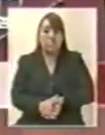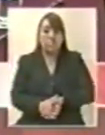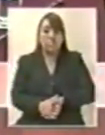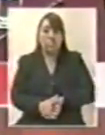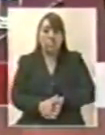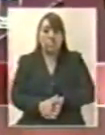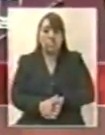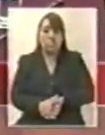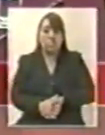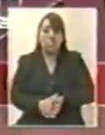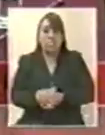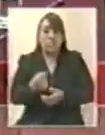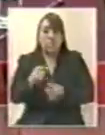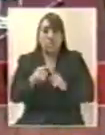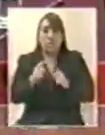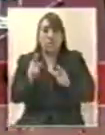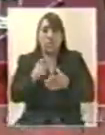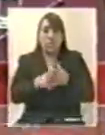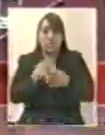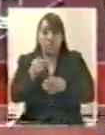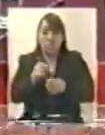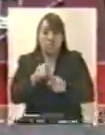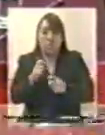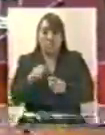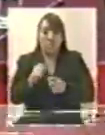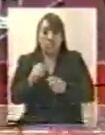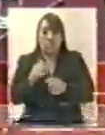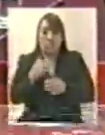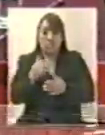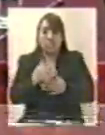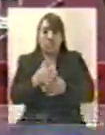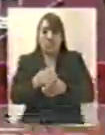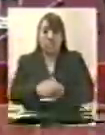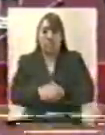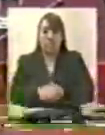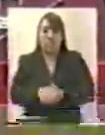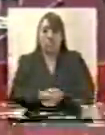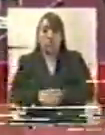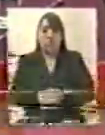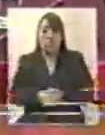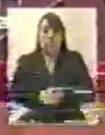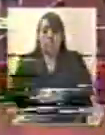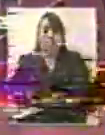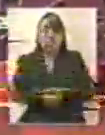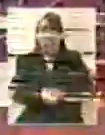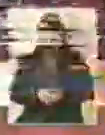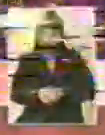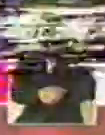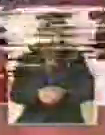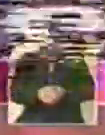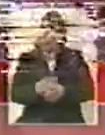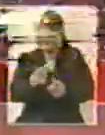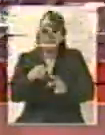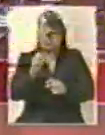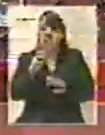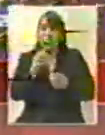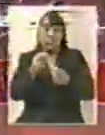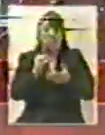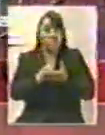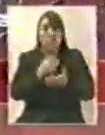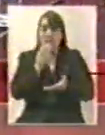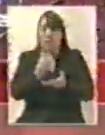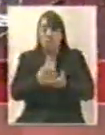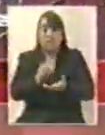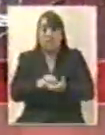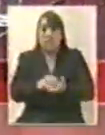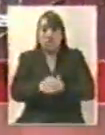tiene que diferenciar. Y esa diferenciación lleva necesariamente al conflicto. Necesariamente al conflicto.